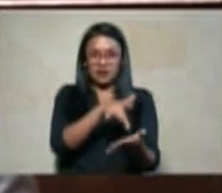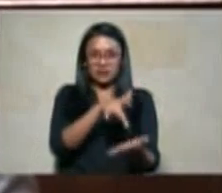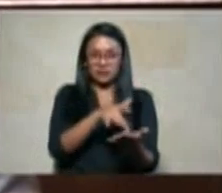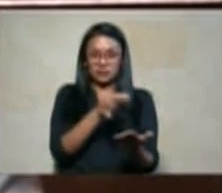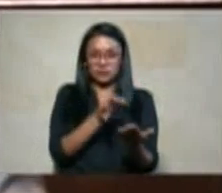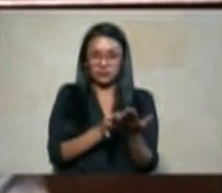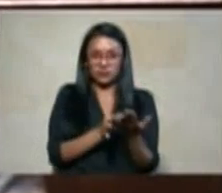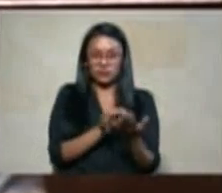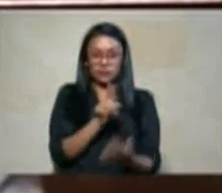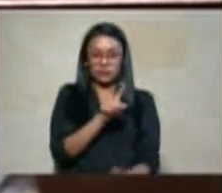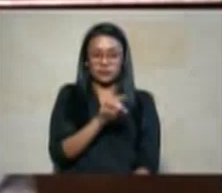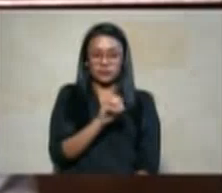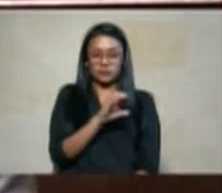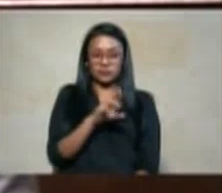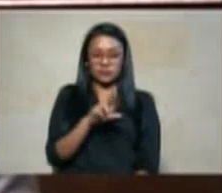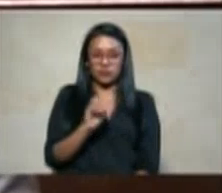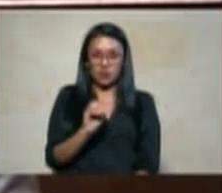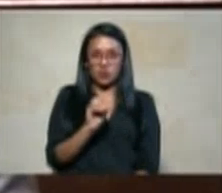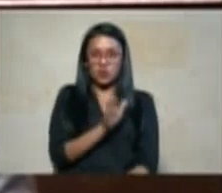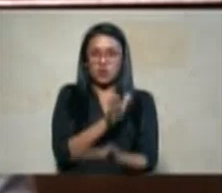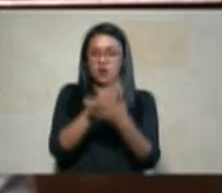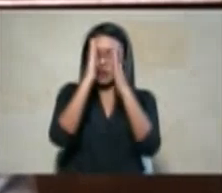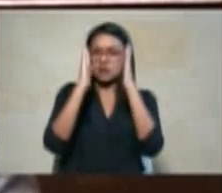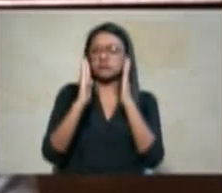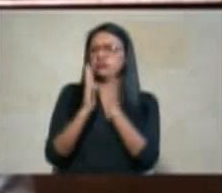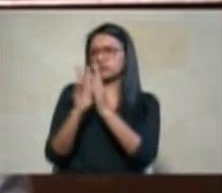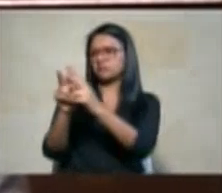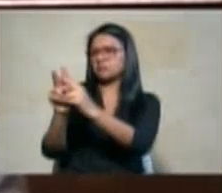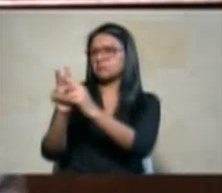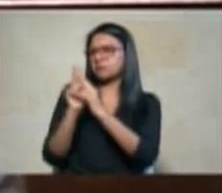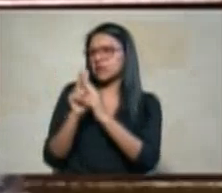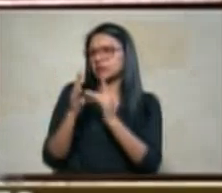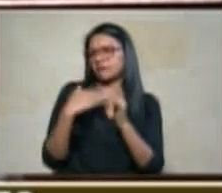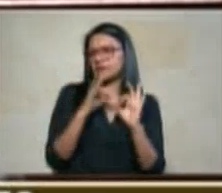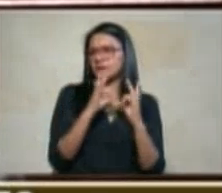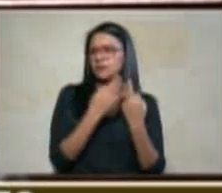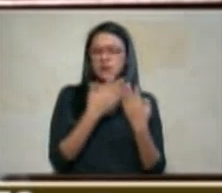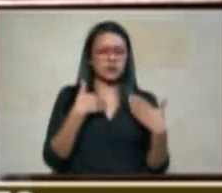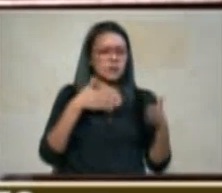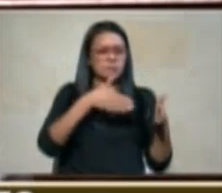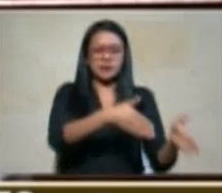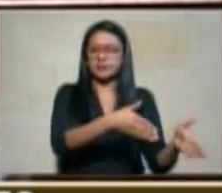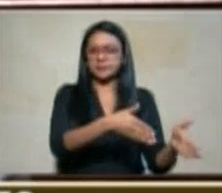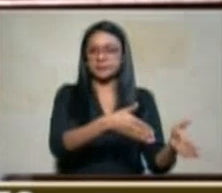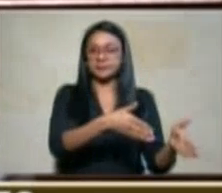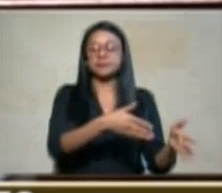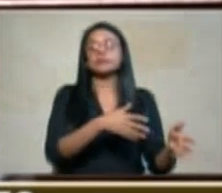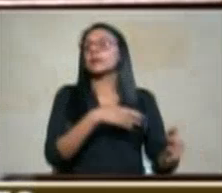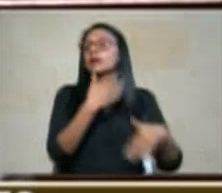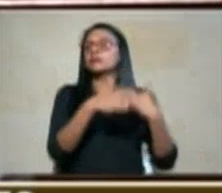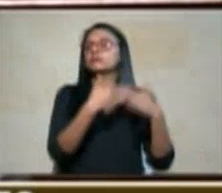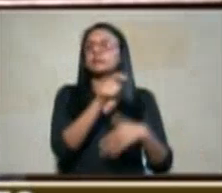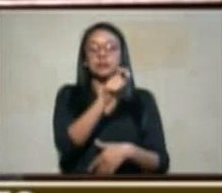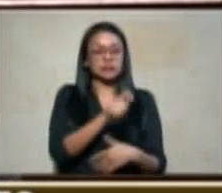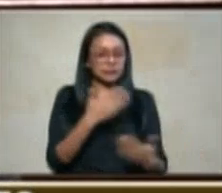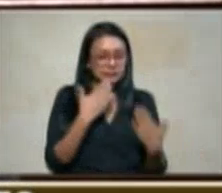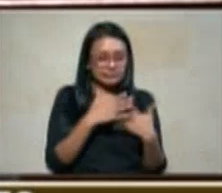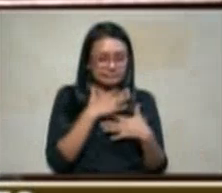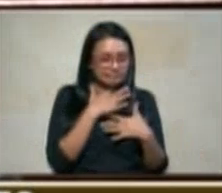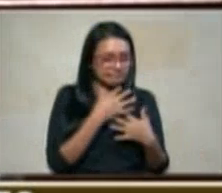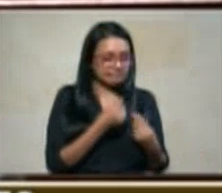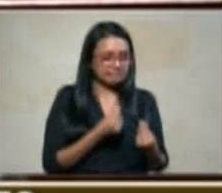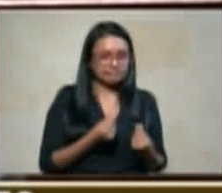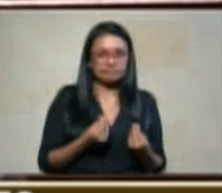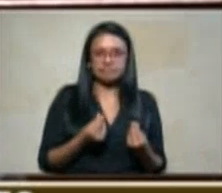socorro ante la monja y le había prestado para enterrar a su pariente. Luego, cuando el campesino no le podía